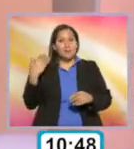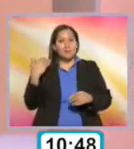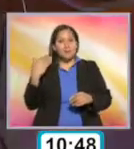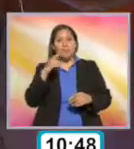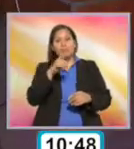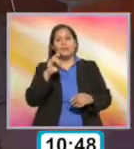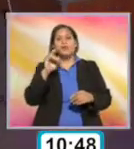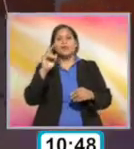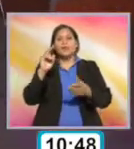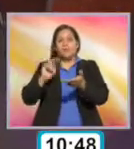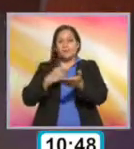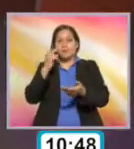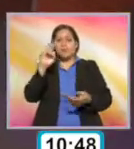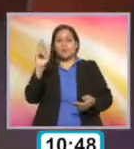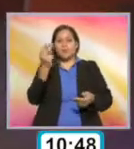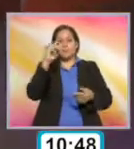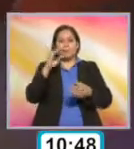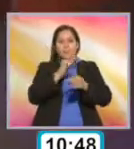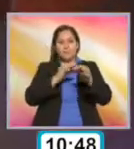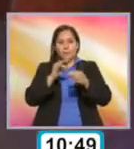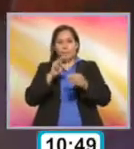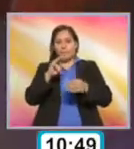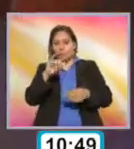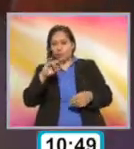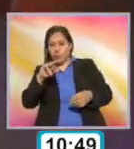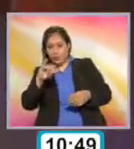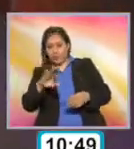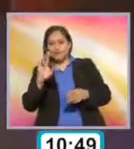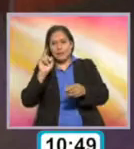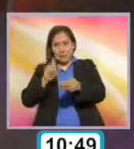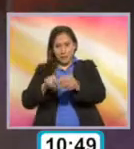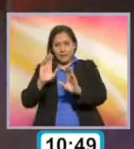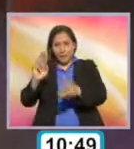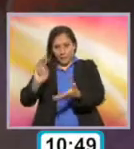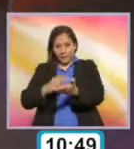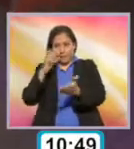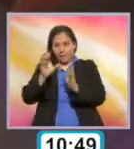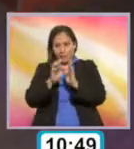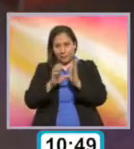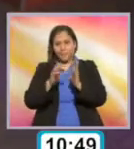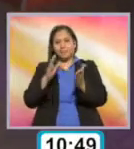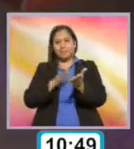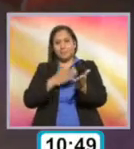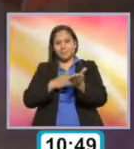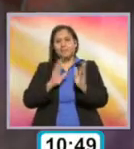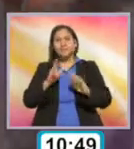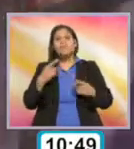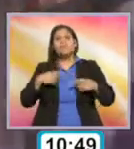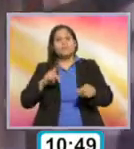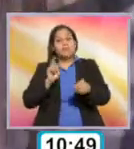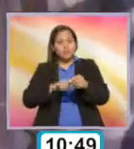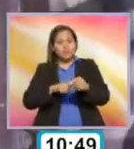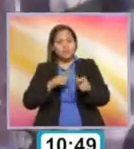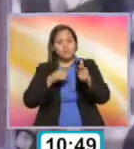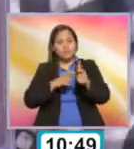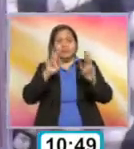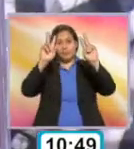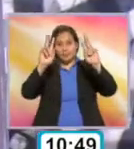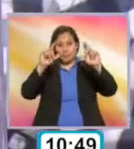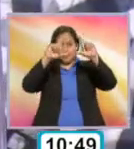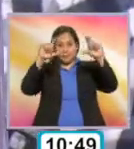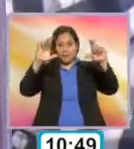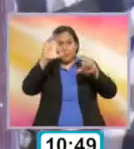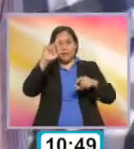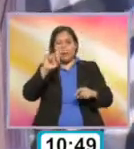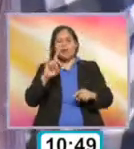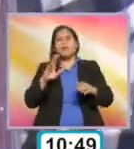con Universal Music y pues este es nuestro ahí está, primer mira. material discográfico con Universal. chamaco. Y pues la gente nos sigue. El título del disco se